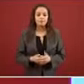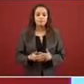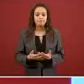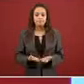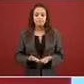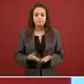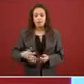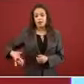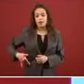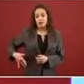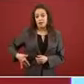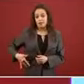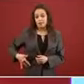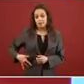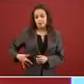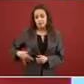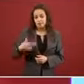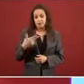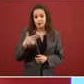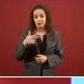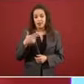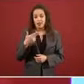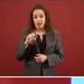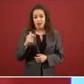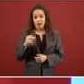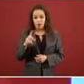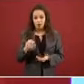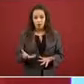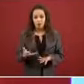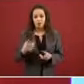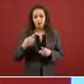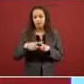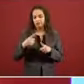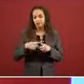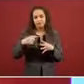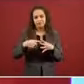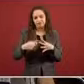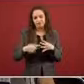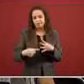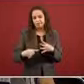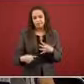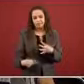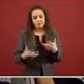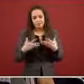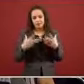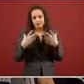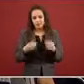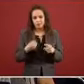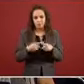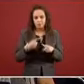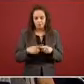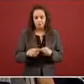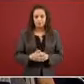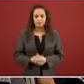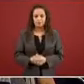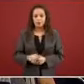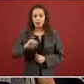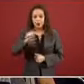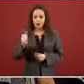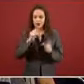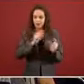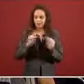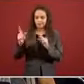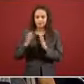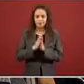insuficiencia hepática, trastornos, enfermedad crónica del hígado, etcétera, etcétera, etcétera. La siguiente.